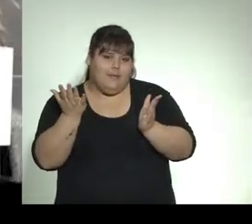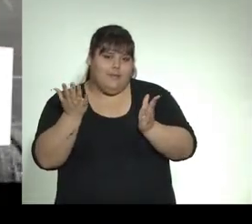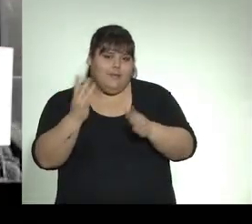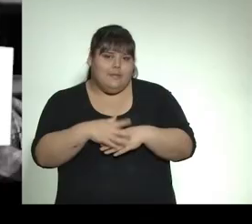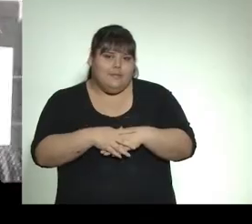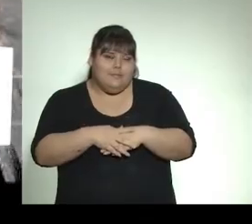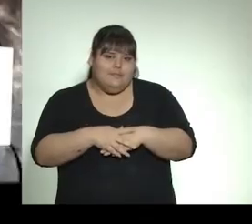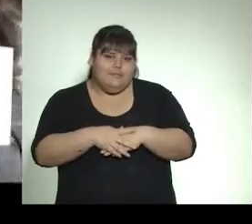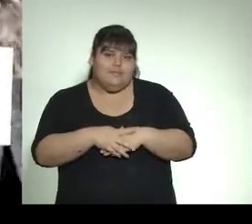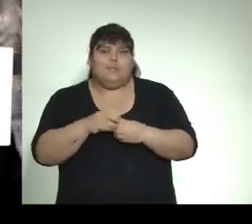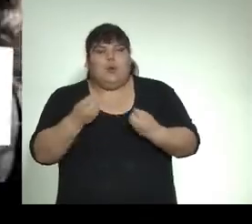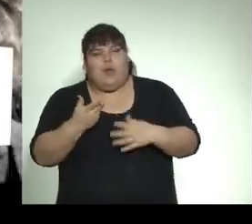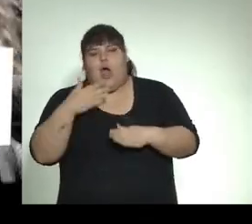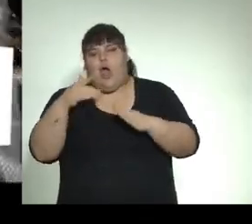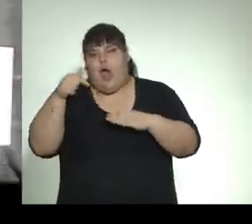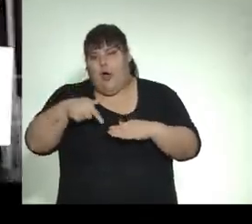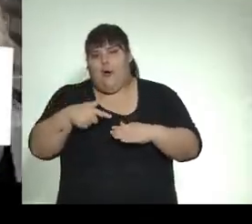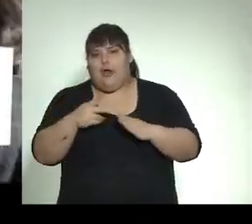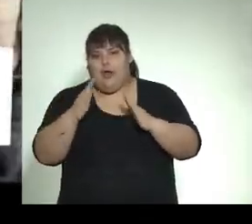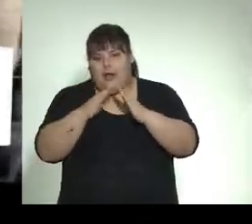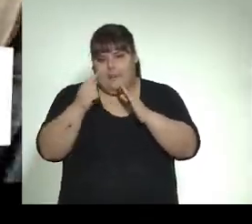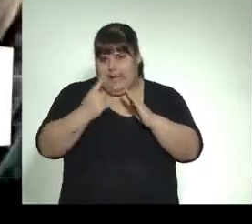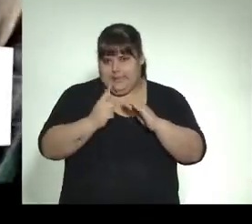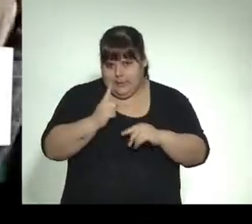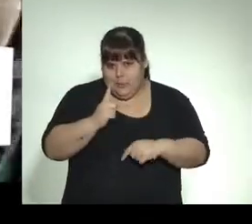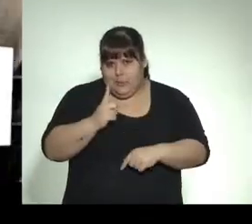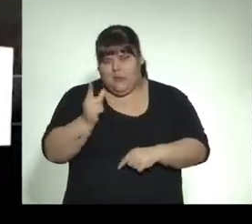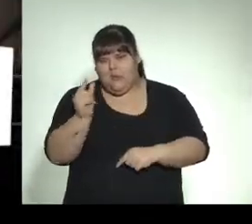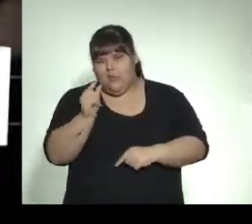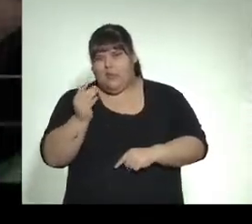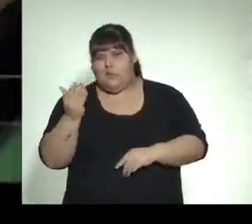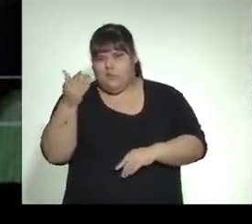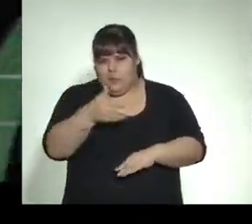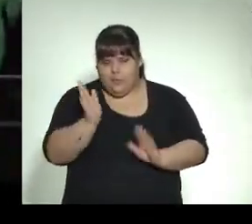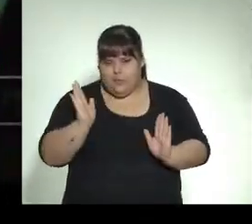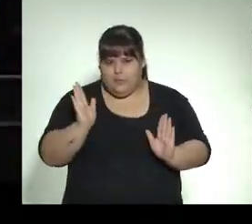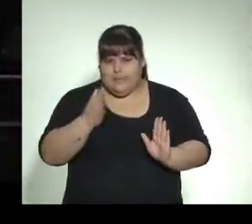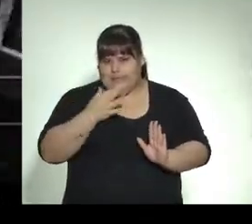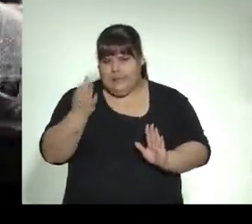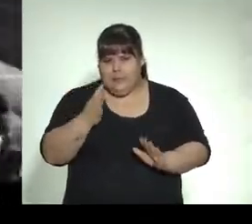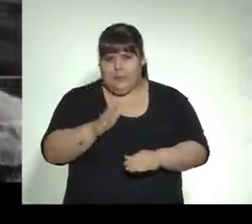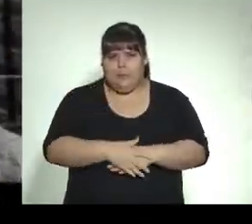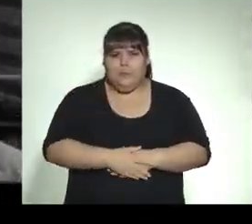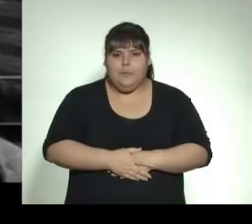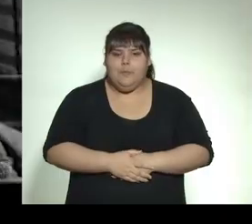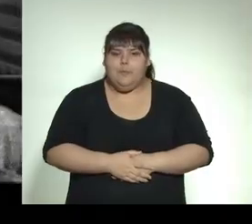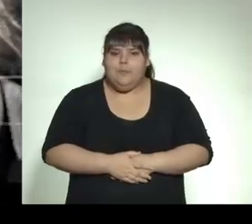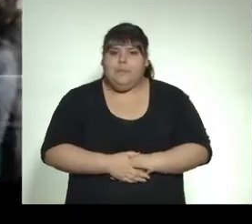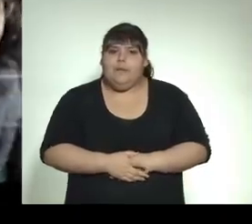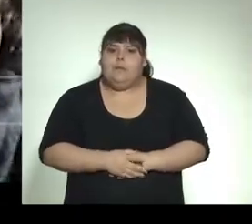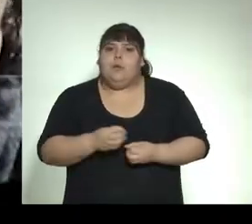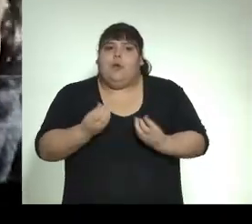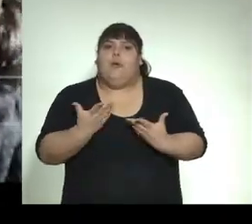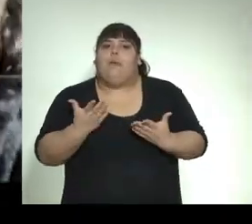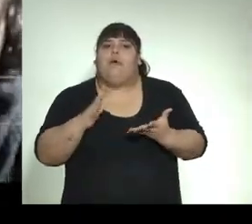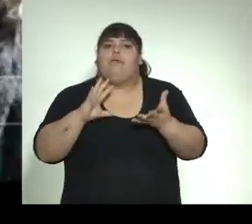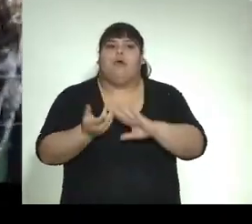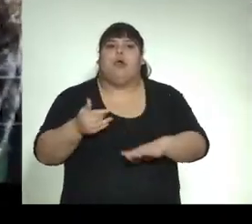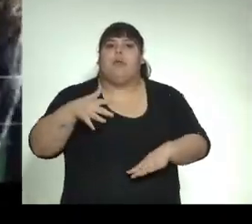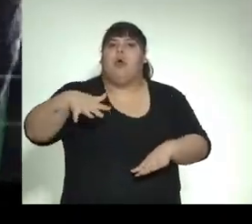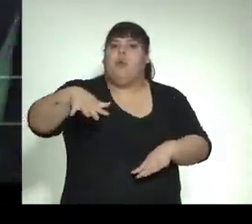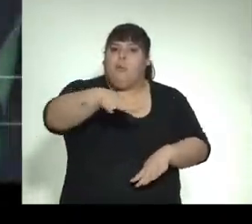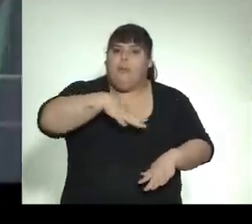casa. En estos momentos no estoy, pero seguramente voy a estar llegando en poco tiempo. ¿Cómo hará todo un